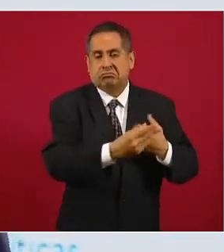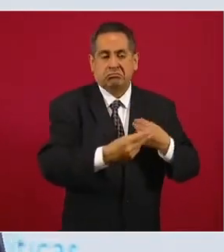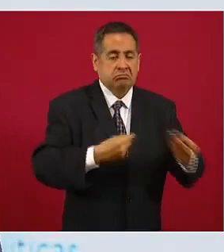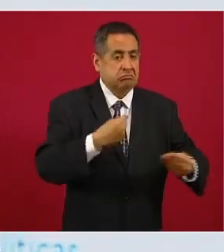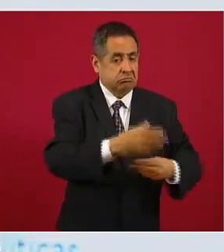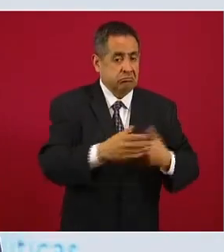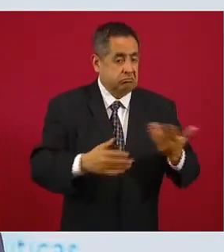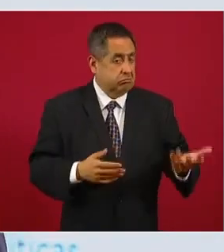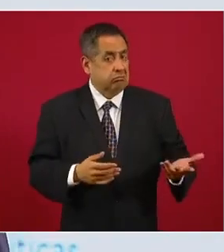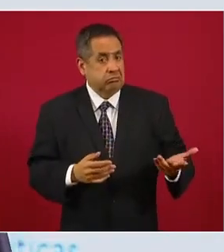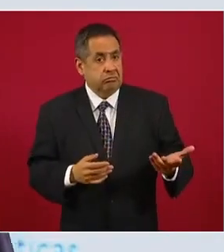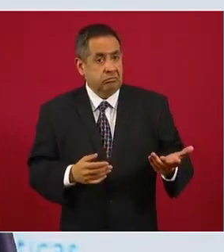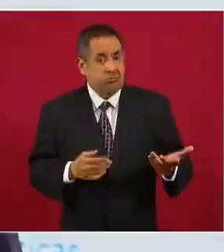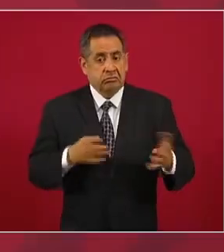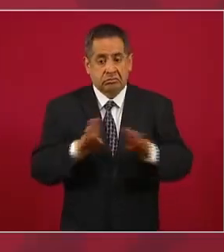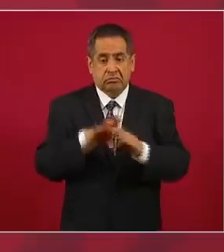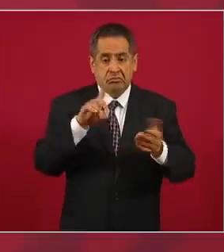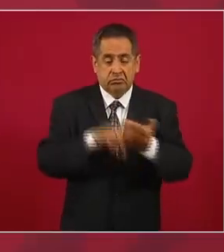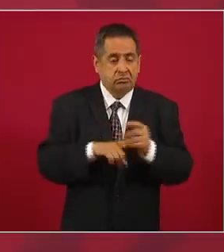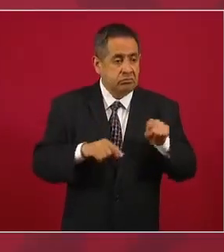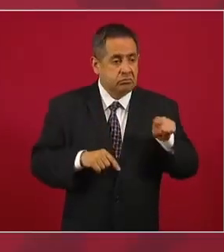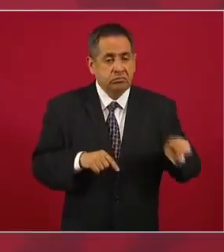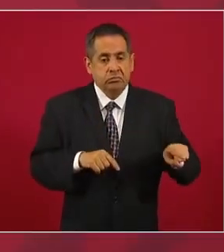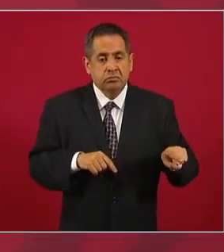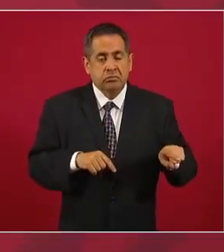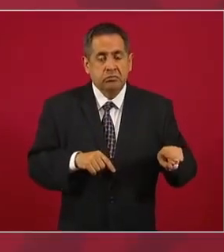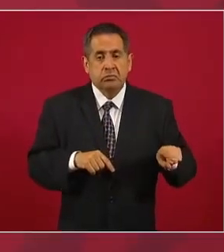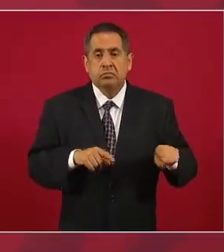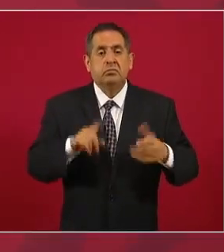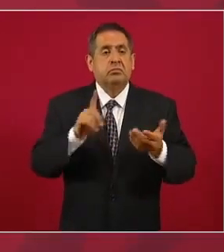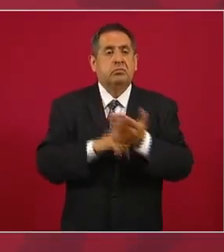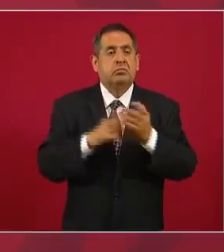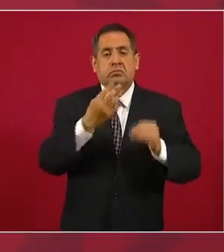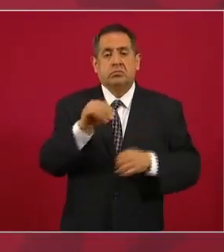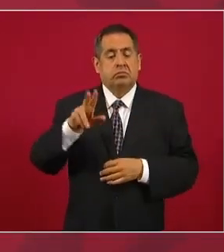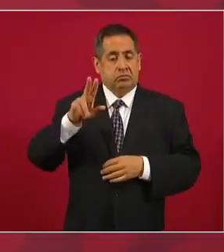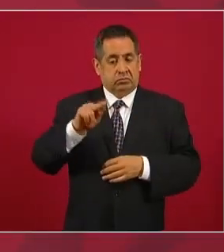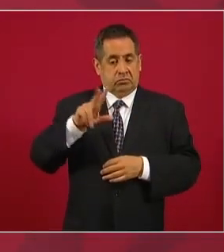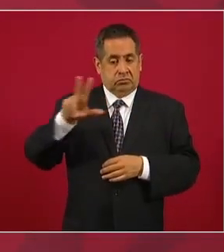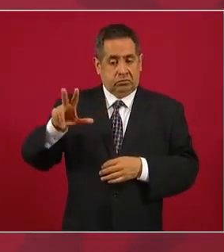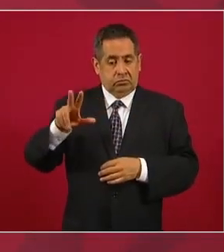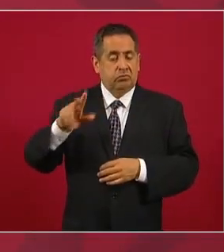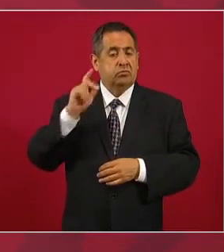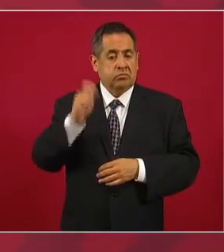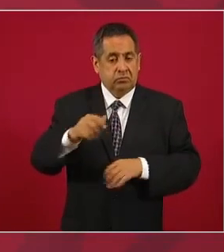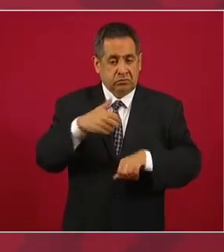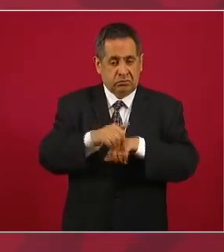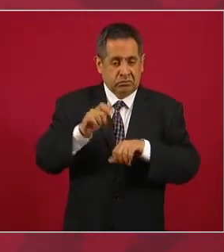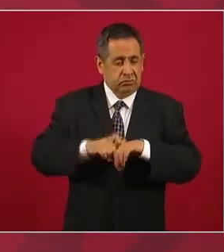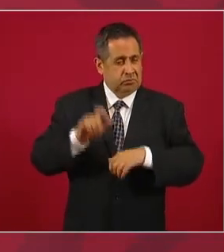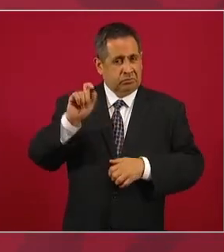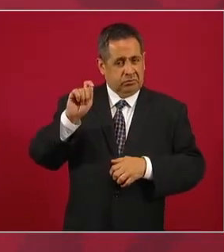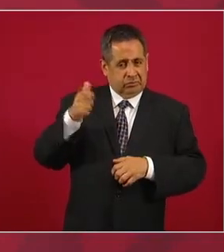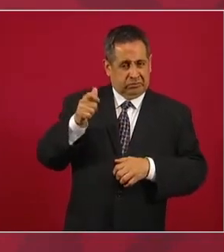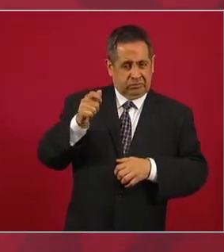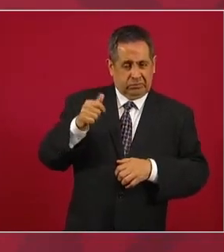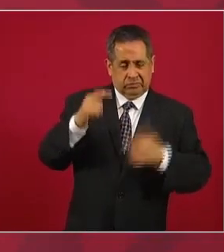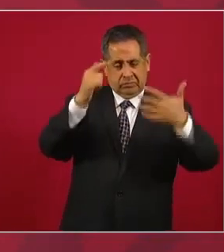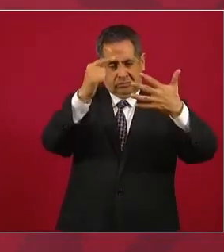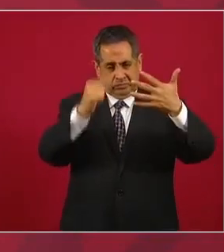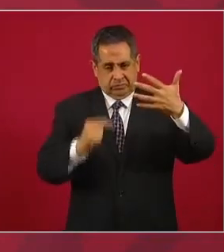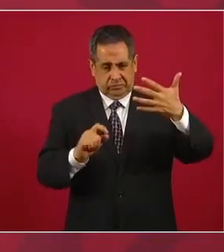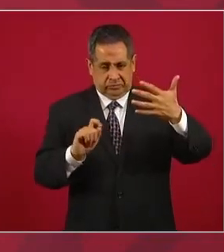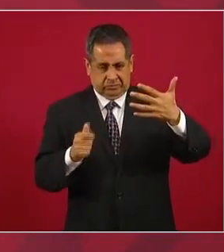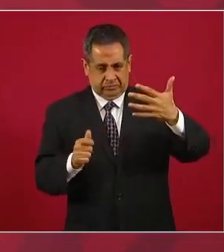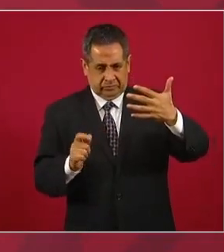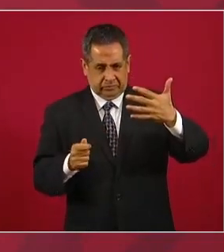Luego de estar colocado en 1988 en el lugar 26 entre